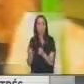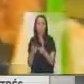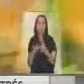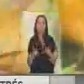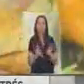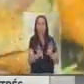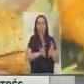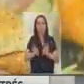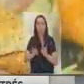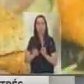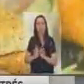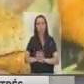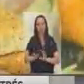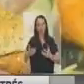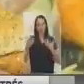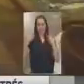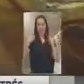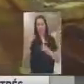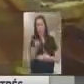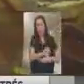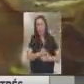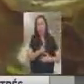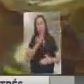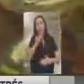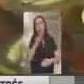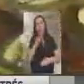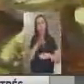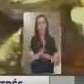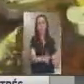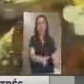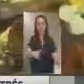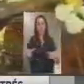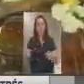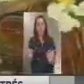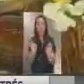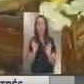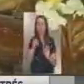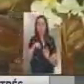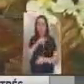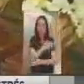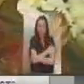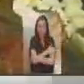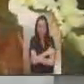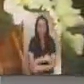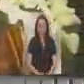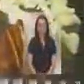opciones para alejarse de la cocina y acercarse a la buena mesa en este Año Nuevo.